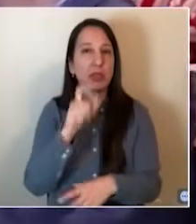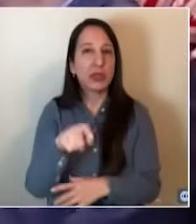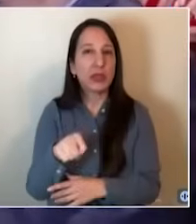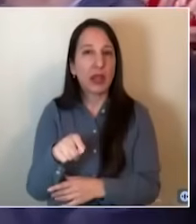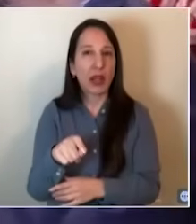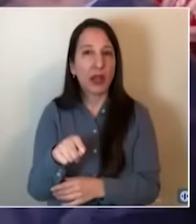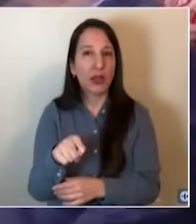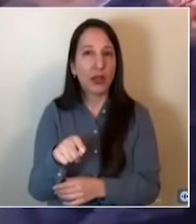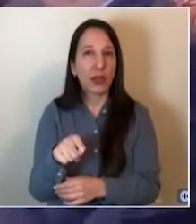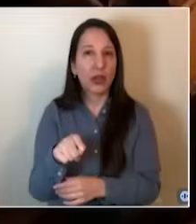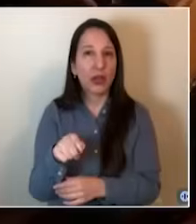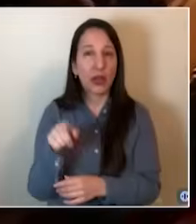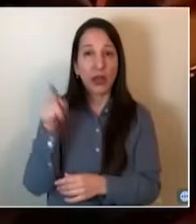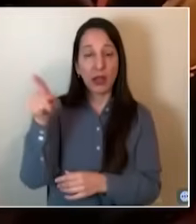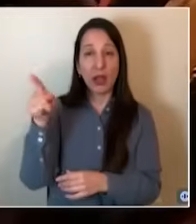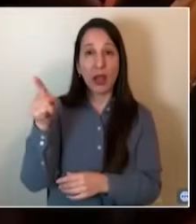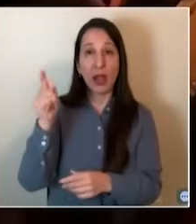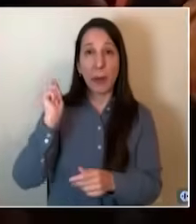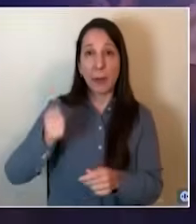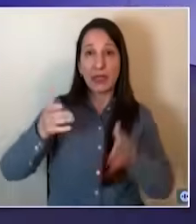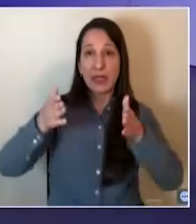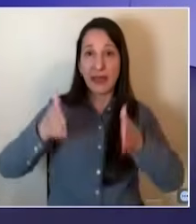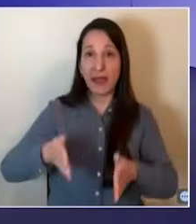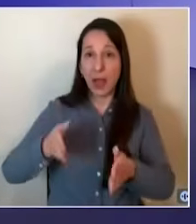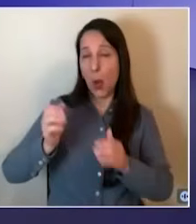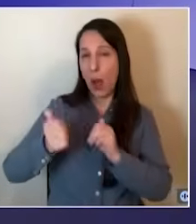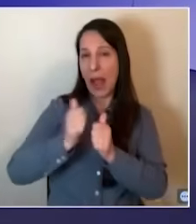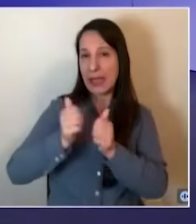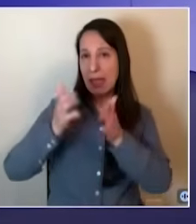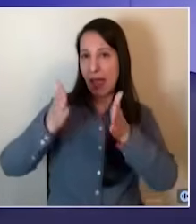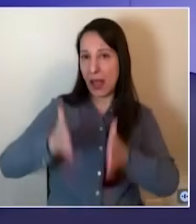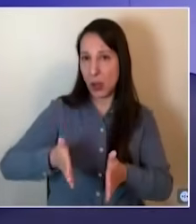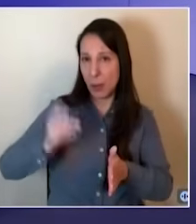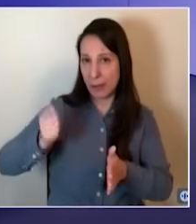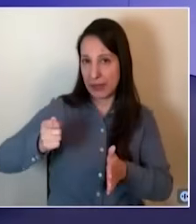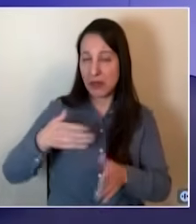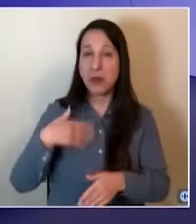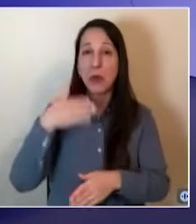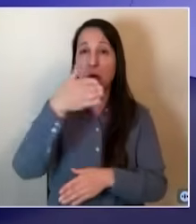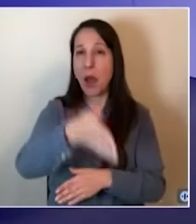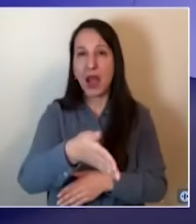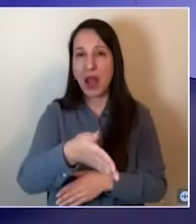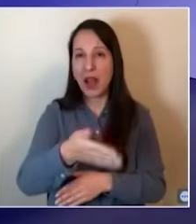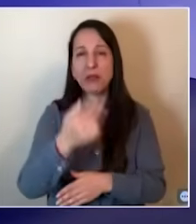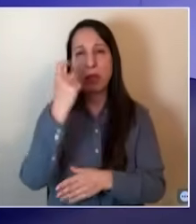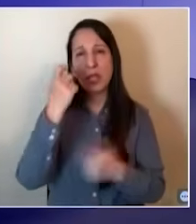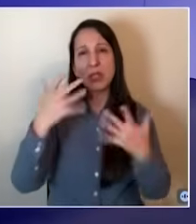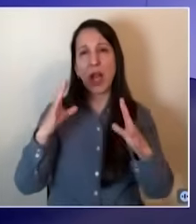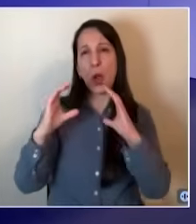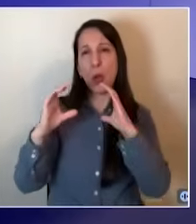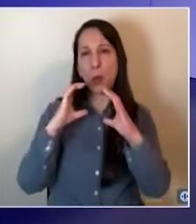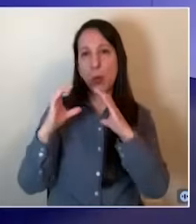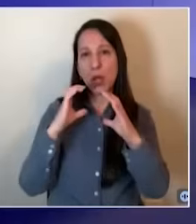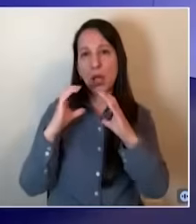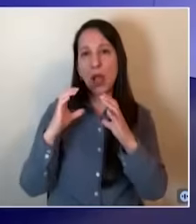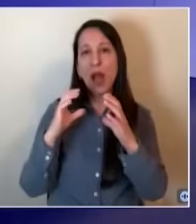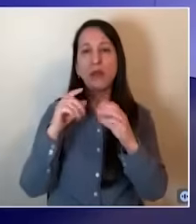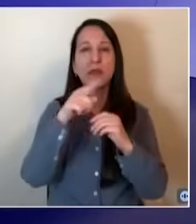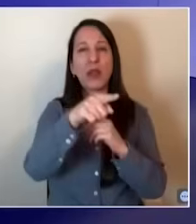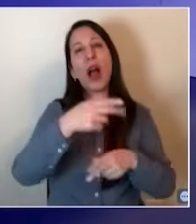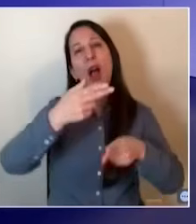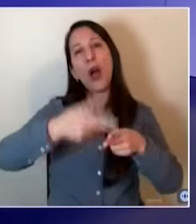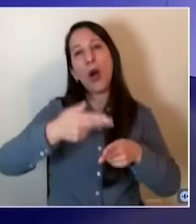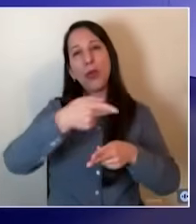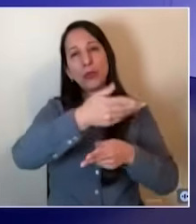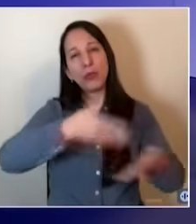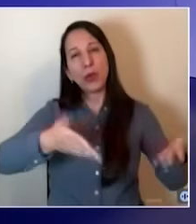el presidente, que el candidato o candidata fuera, porque se estaba comunicando, esto es obra de un gobierno